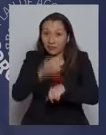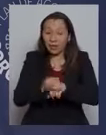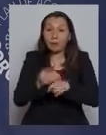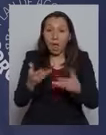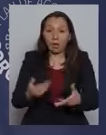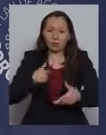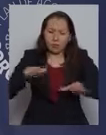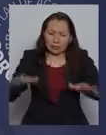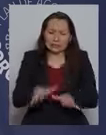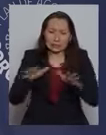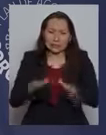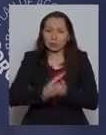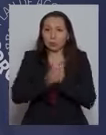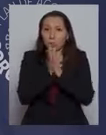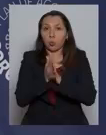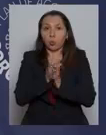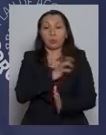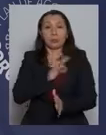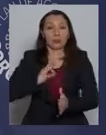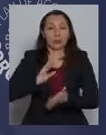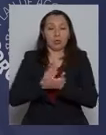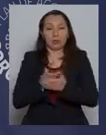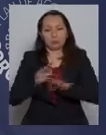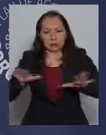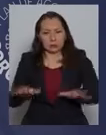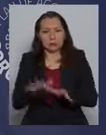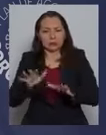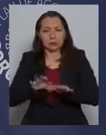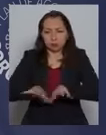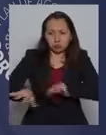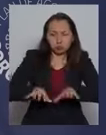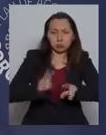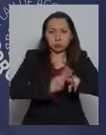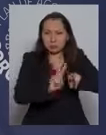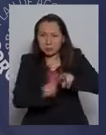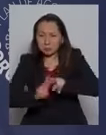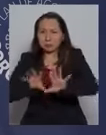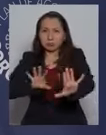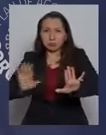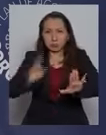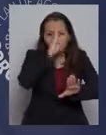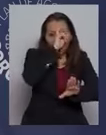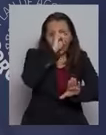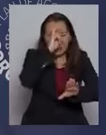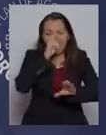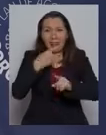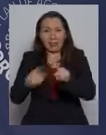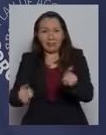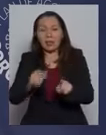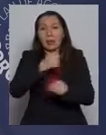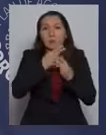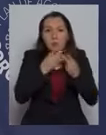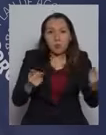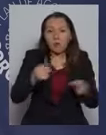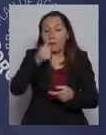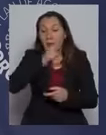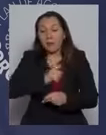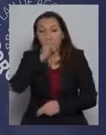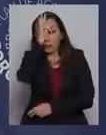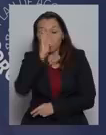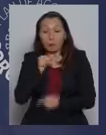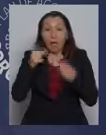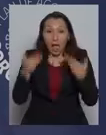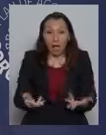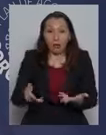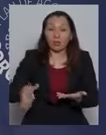podemos hacer todos los esfuerzos como Ministerio de Salud, como establecimientos de salud, hospitales, clínicas, funcionarios, pero estamos ante